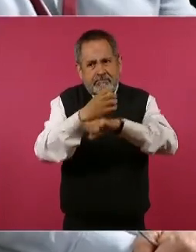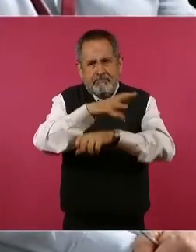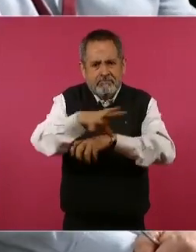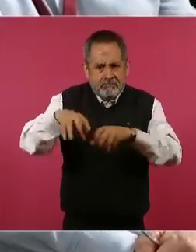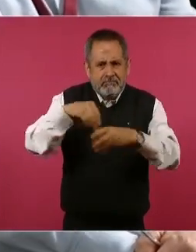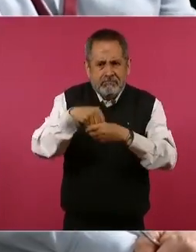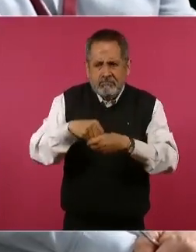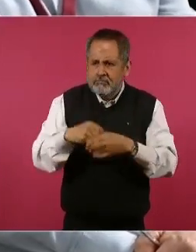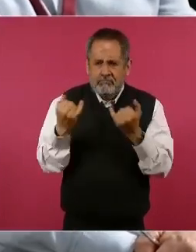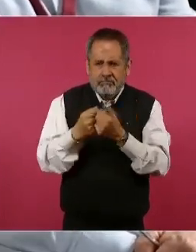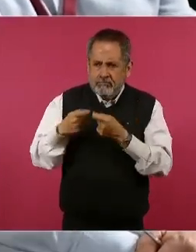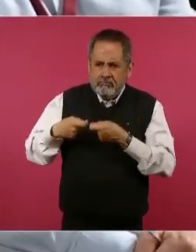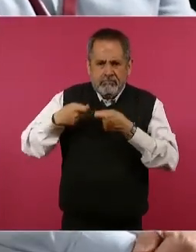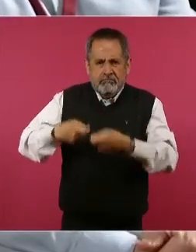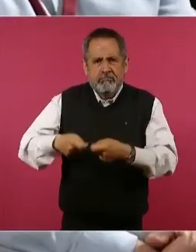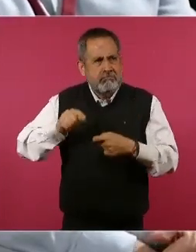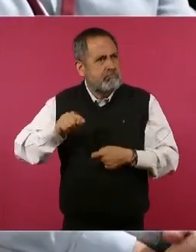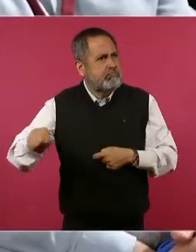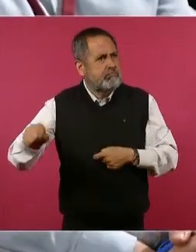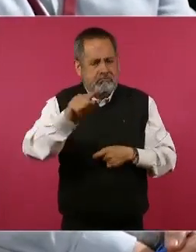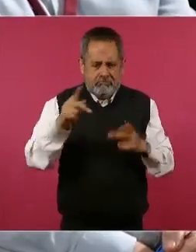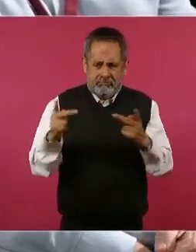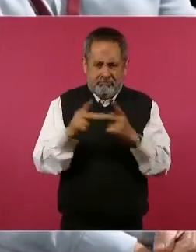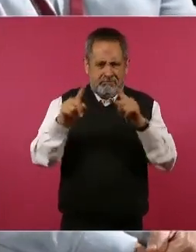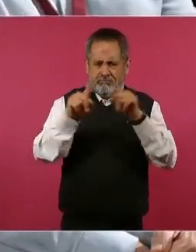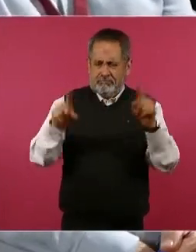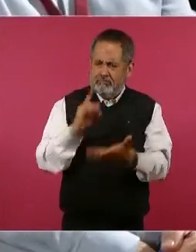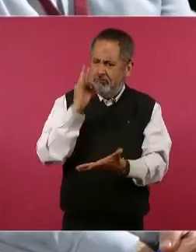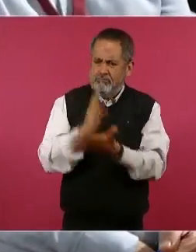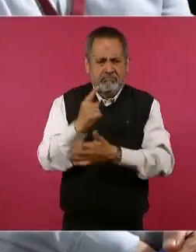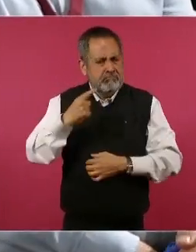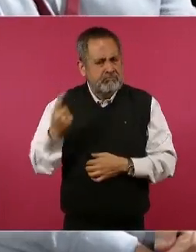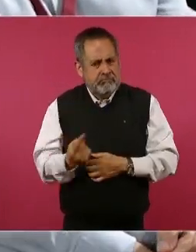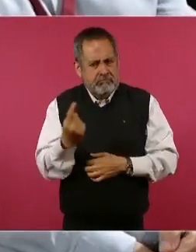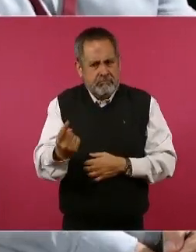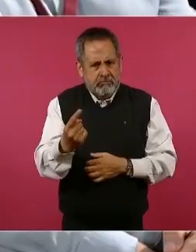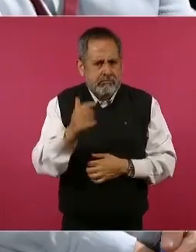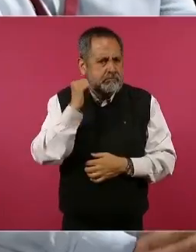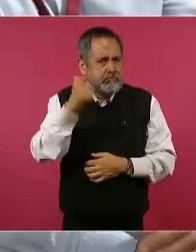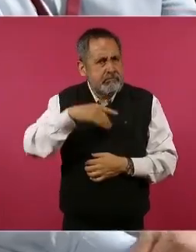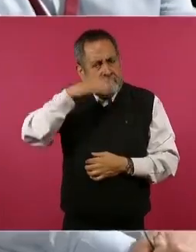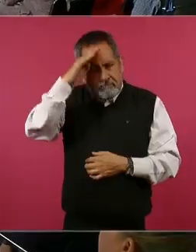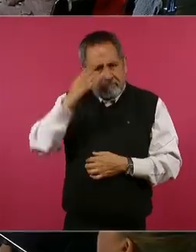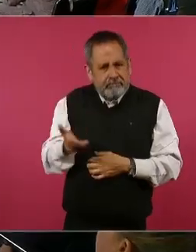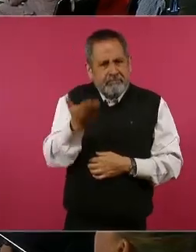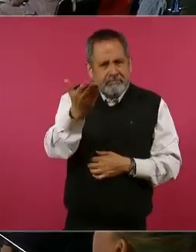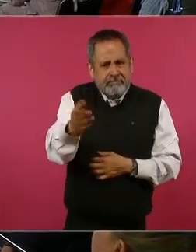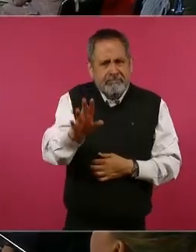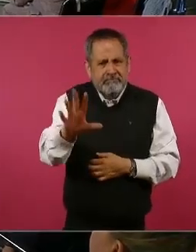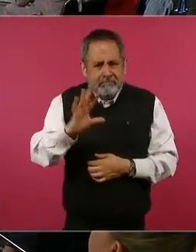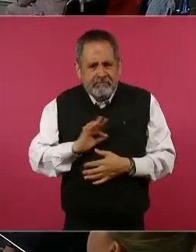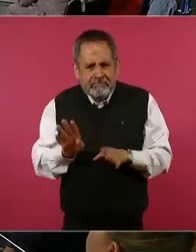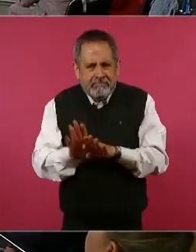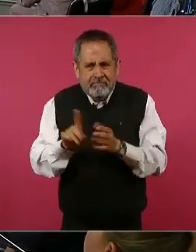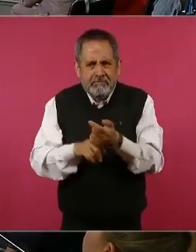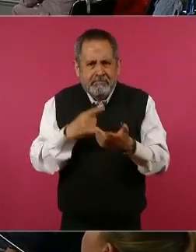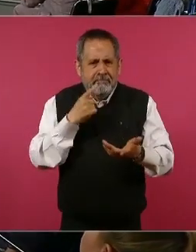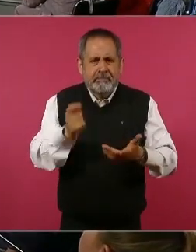sentido lo ha pensado? ¿Ha habido alguna propuesta? ¿Algo que nos tenga que compartir al